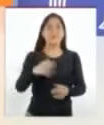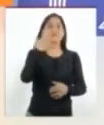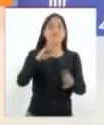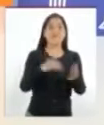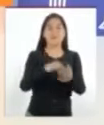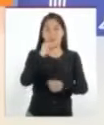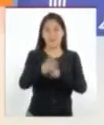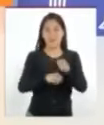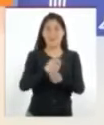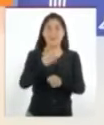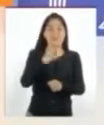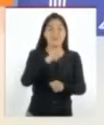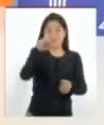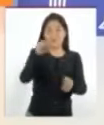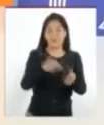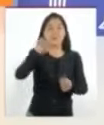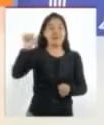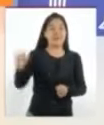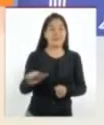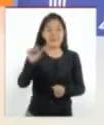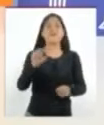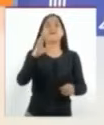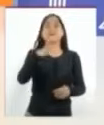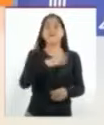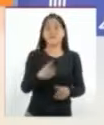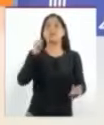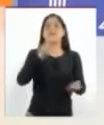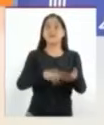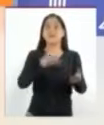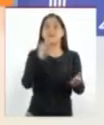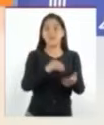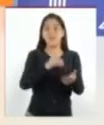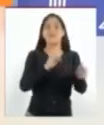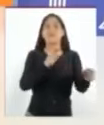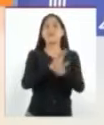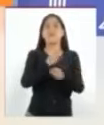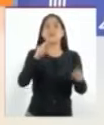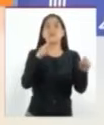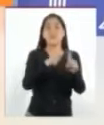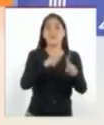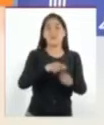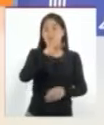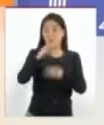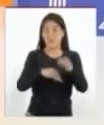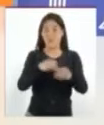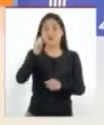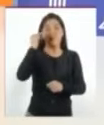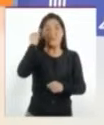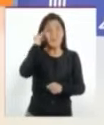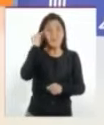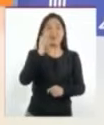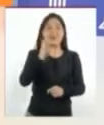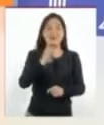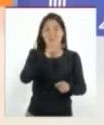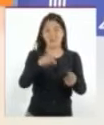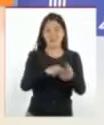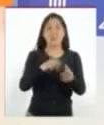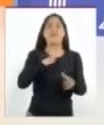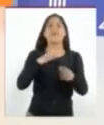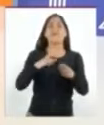De ese lejano origen asiático existen todavía hoy dos señales que todos los indígenas de América llevamos en el